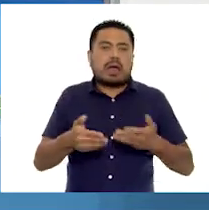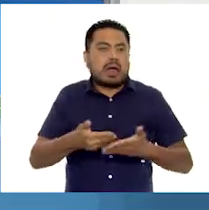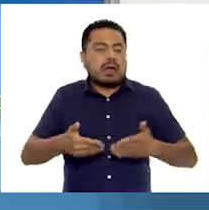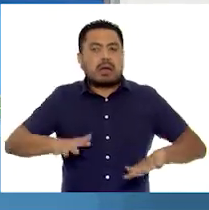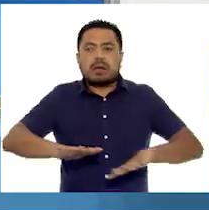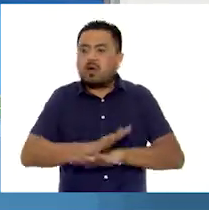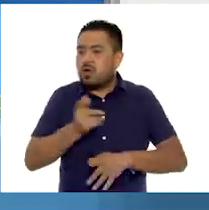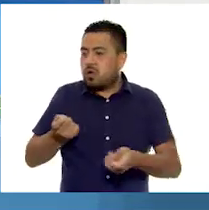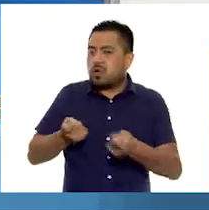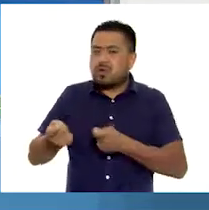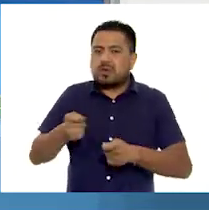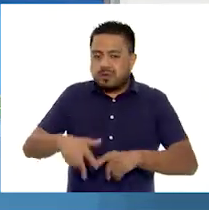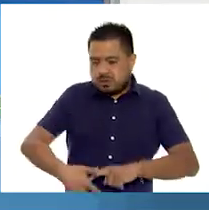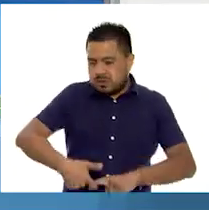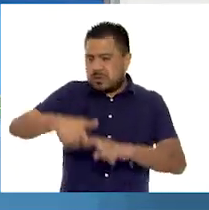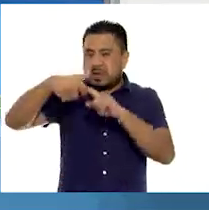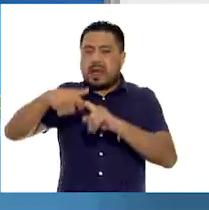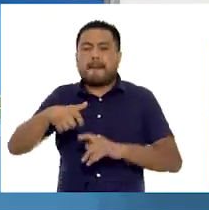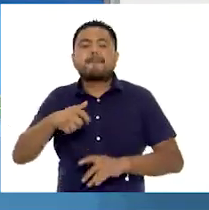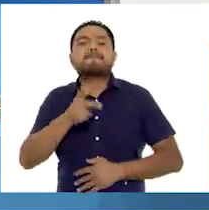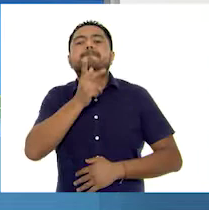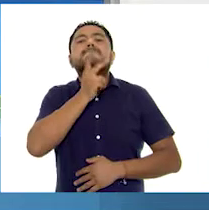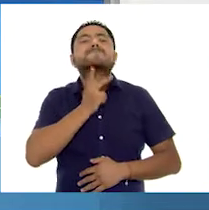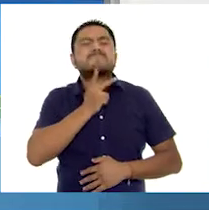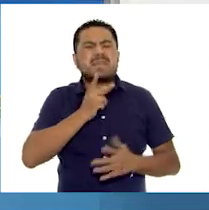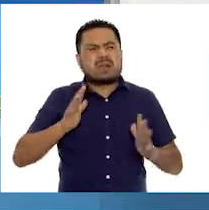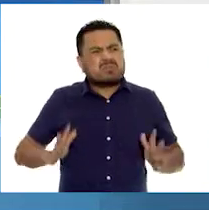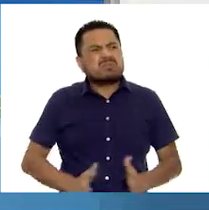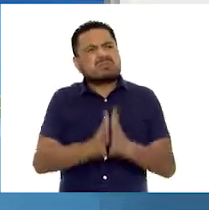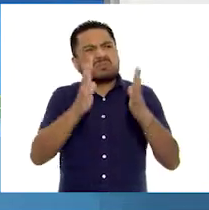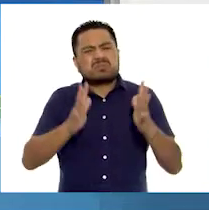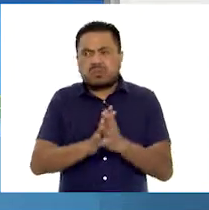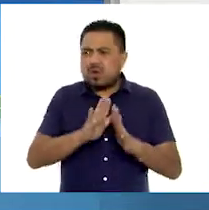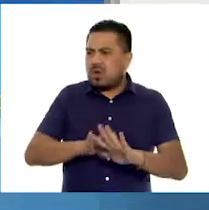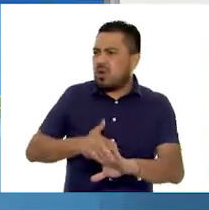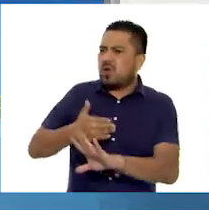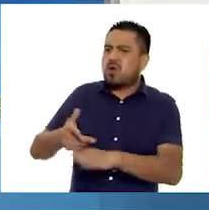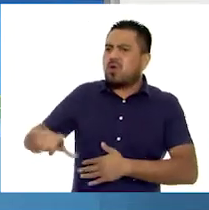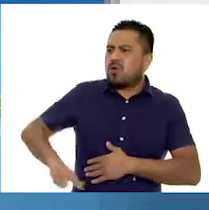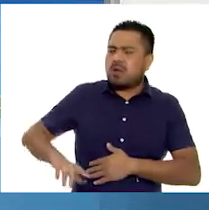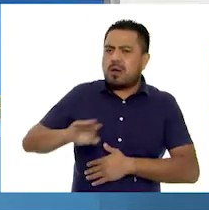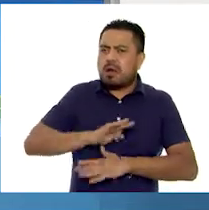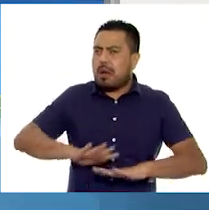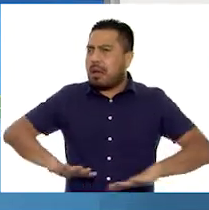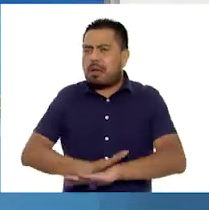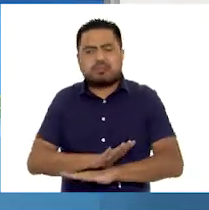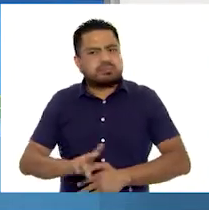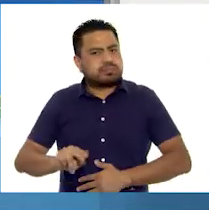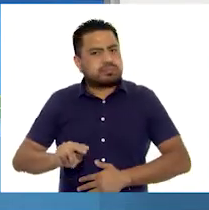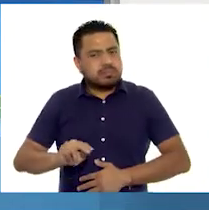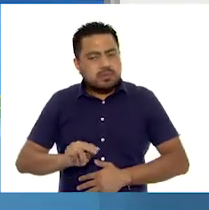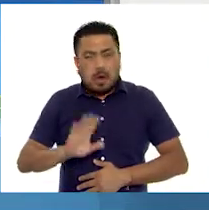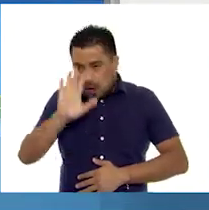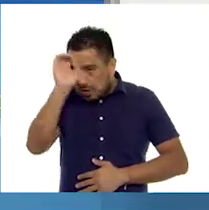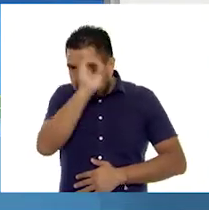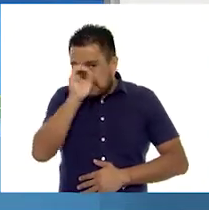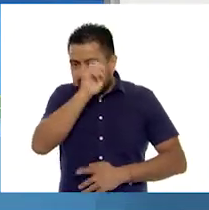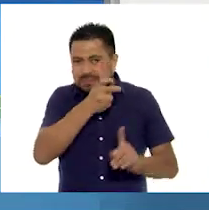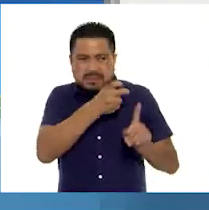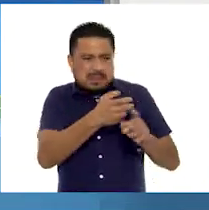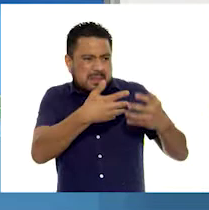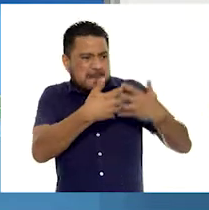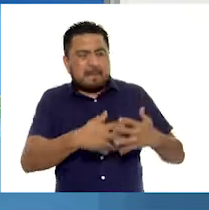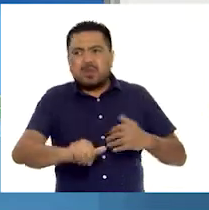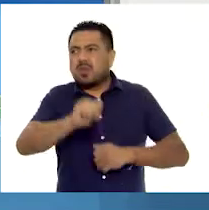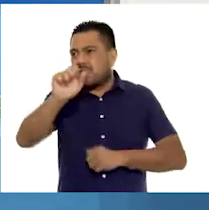habían controlado la extracción del petróleo lucharon para que el gobierno mexicano no las desplazará desde el punto de vista de estas empresas